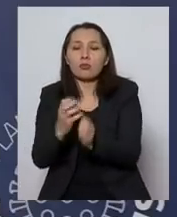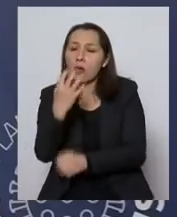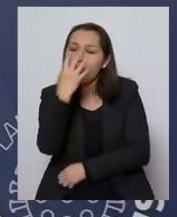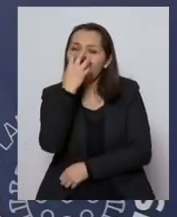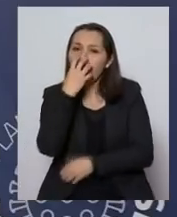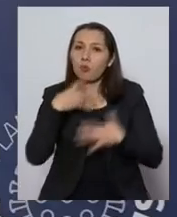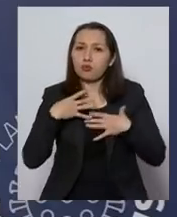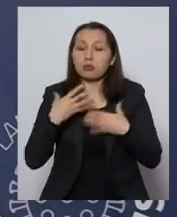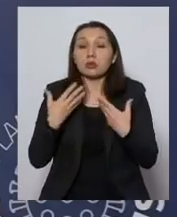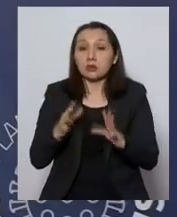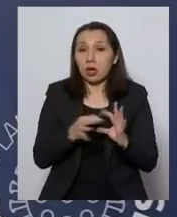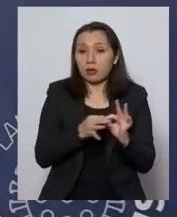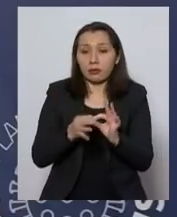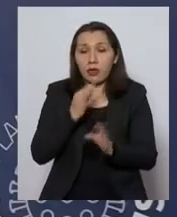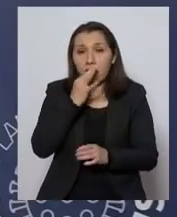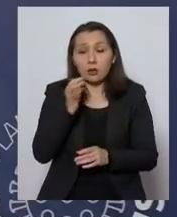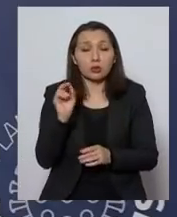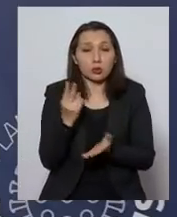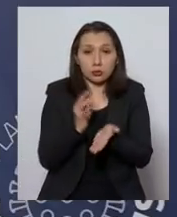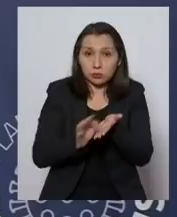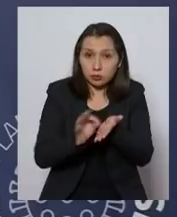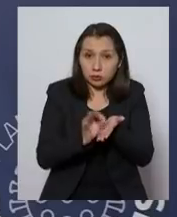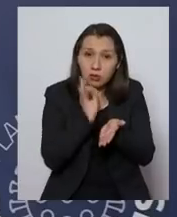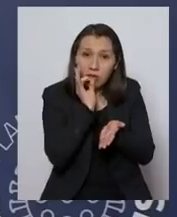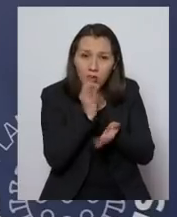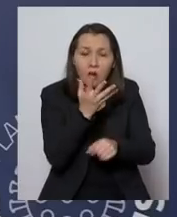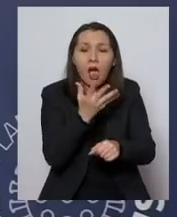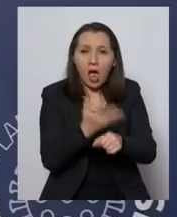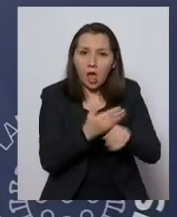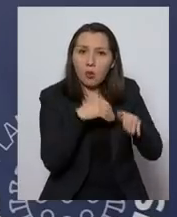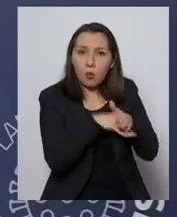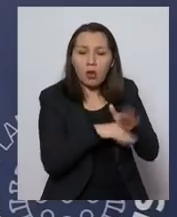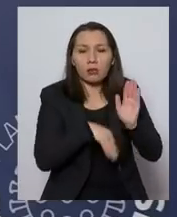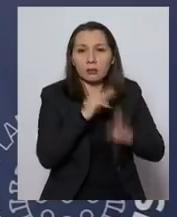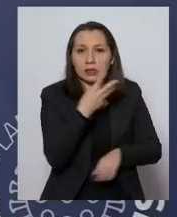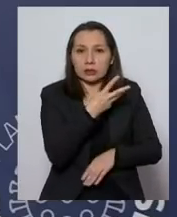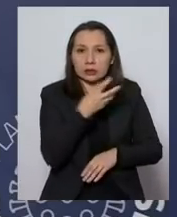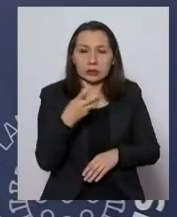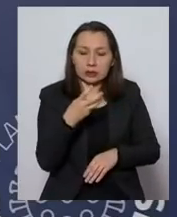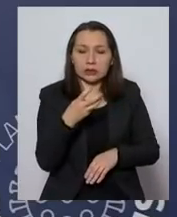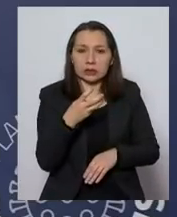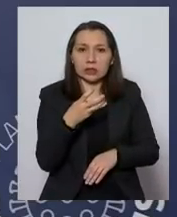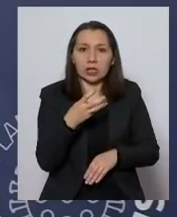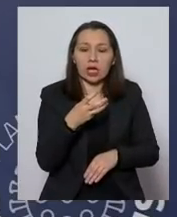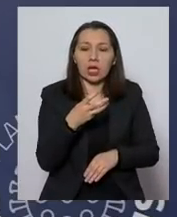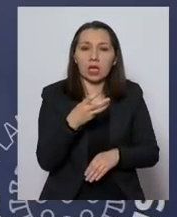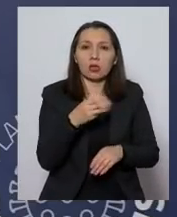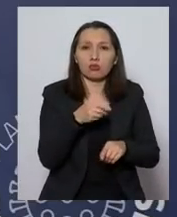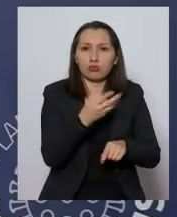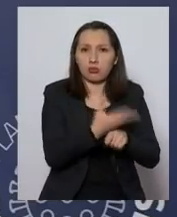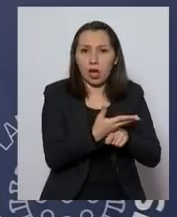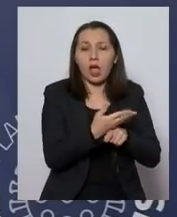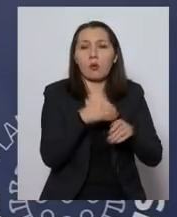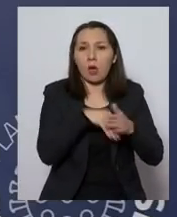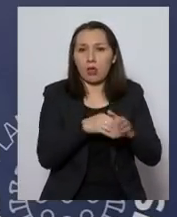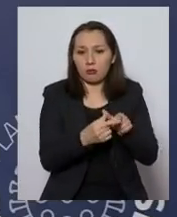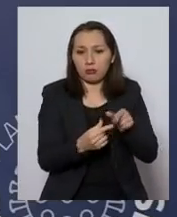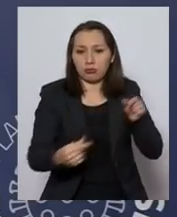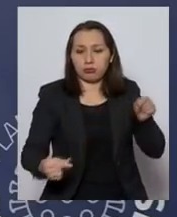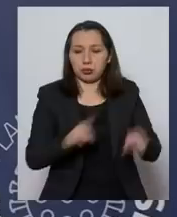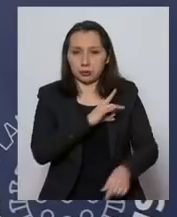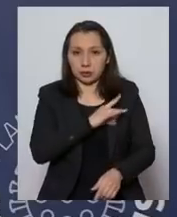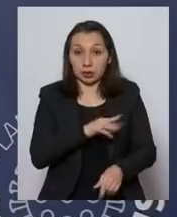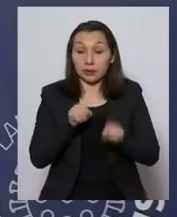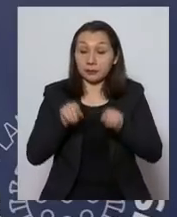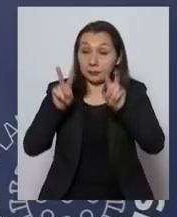cual ya mencionó el señor subsecretario, tenemos una reserva más de 300 en el país. Y